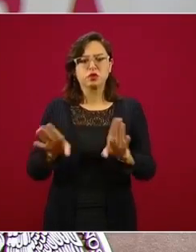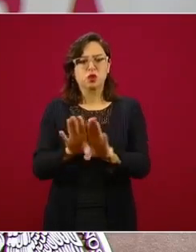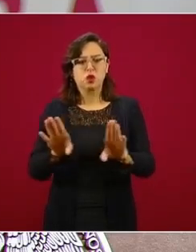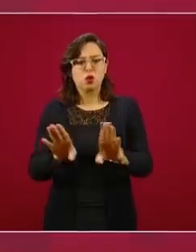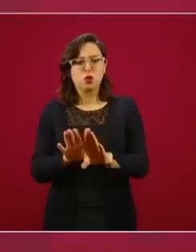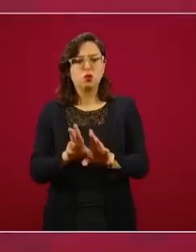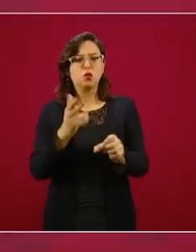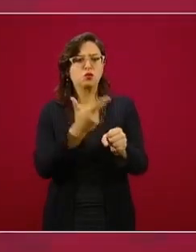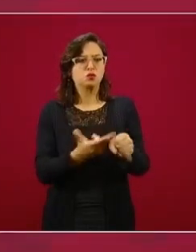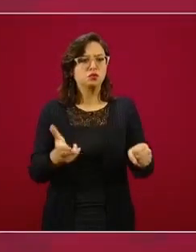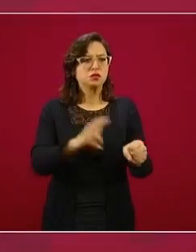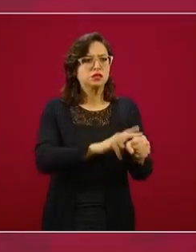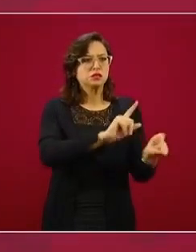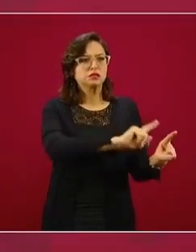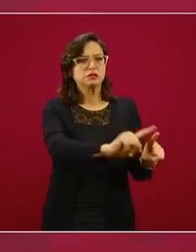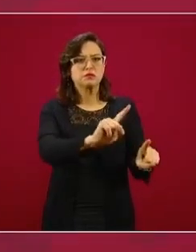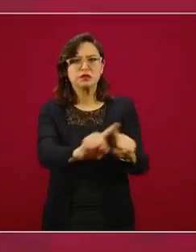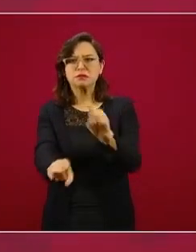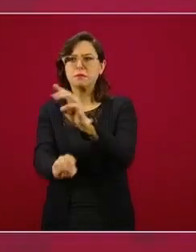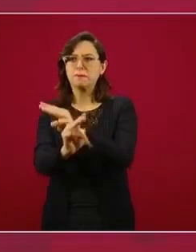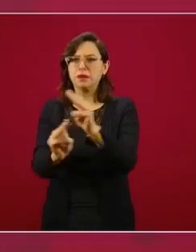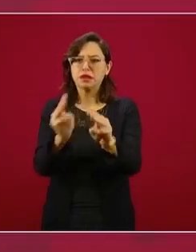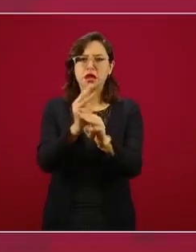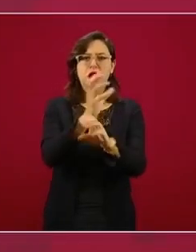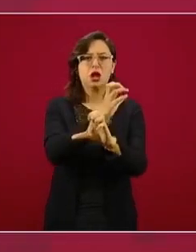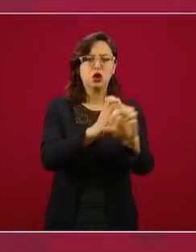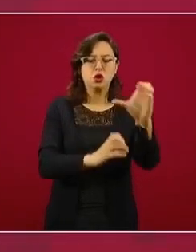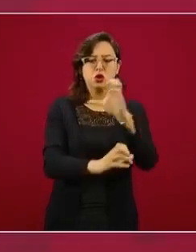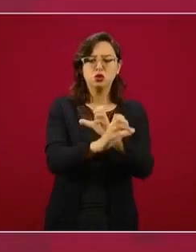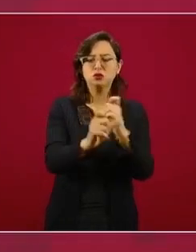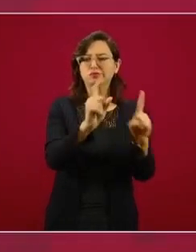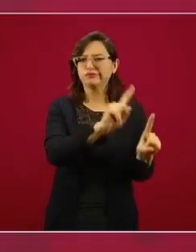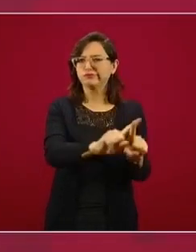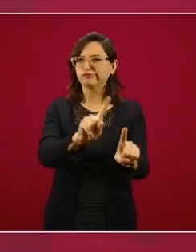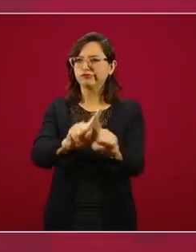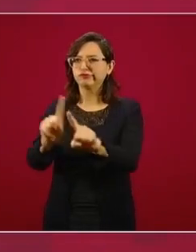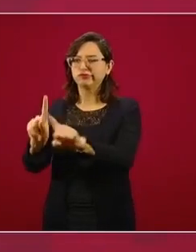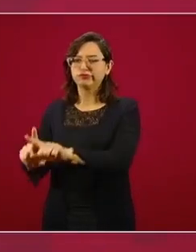recursos, con la obtención de insumos, desde el